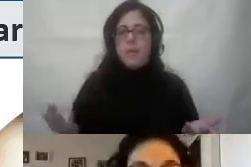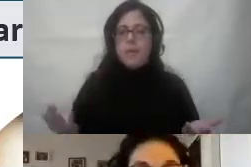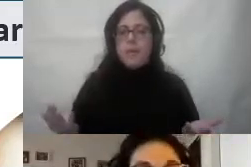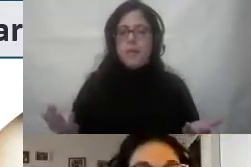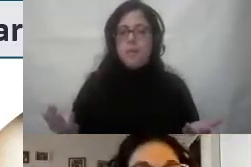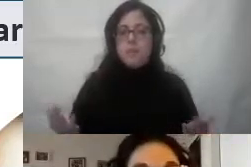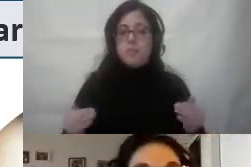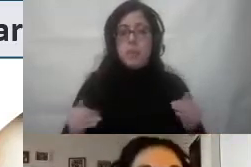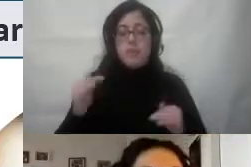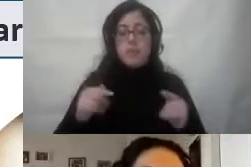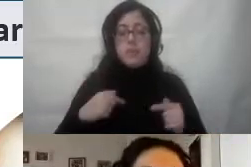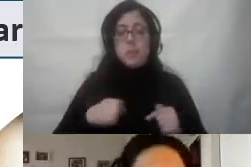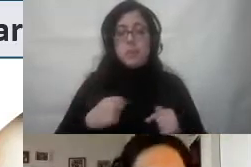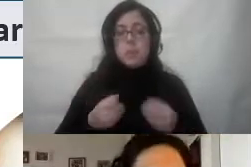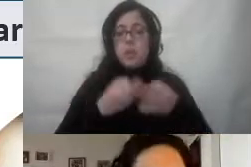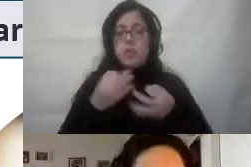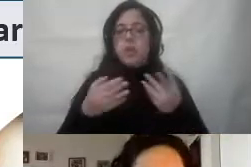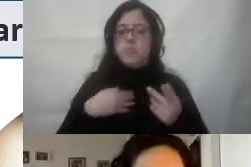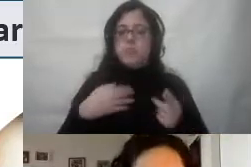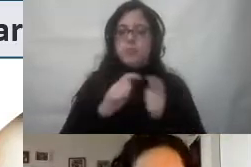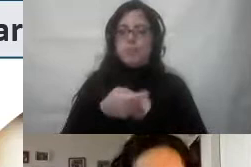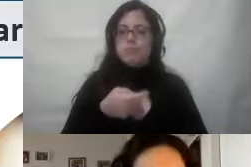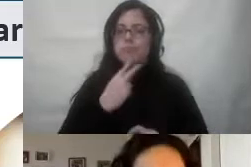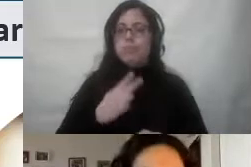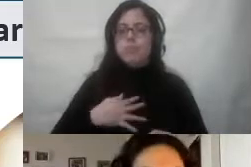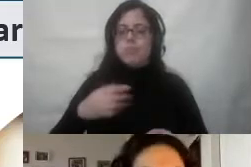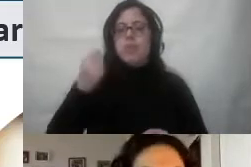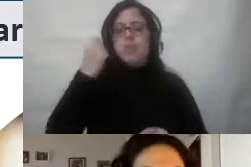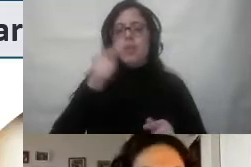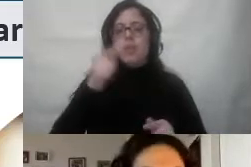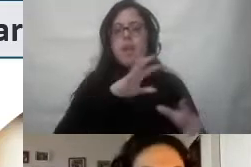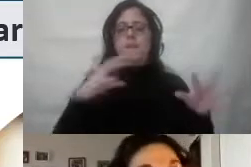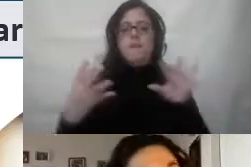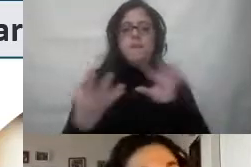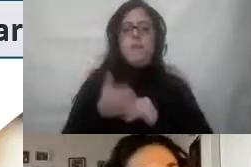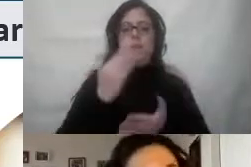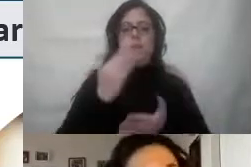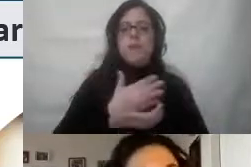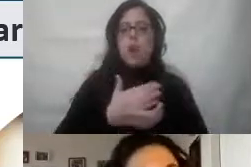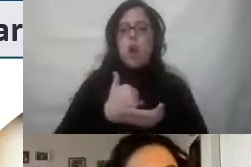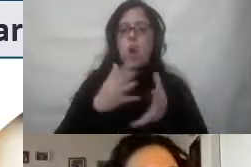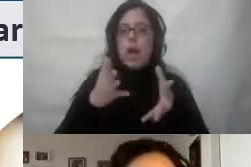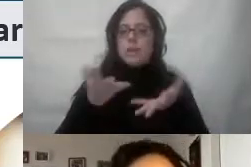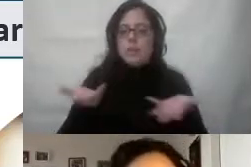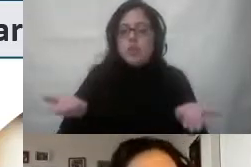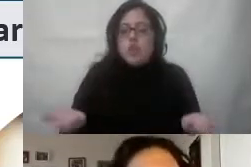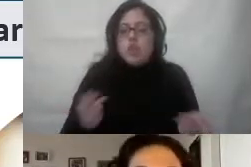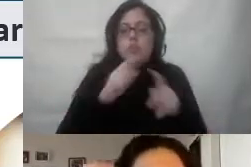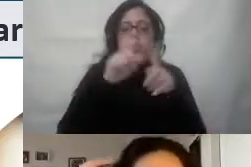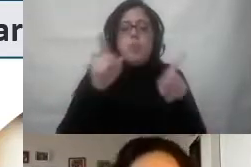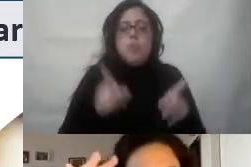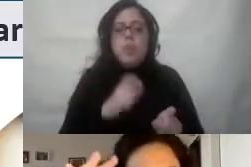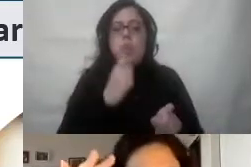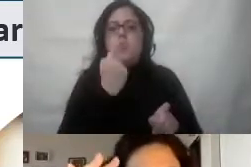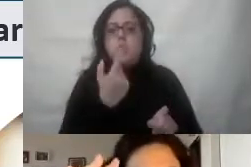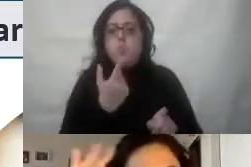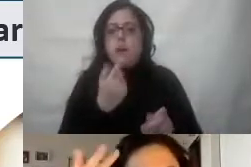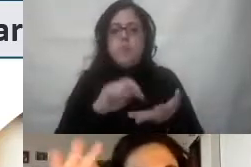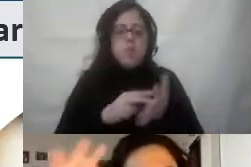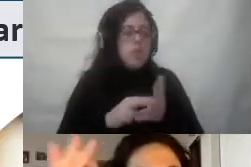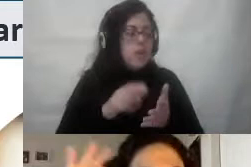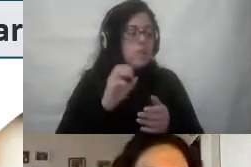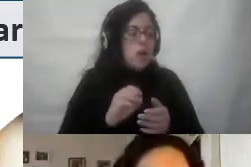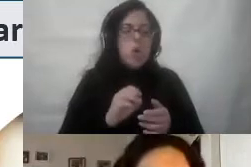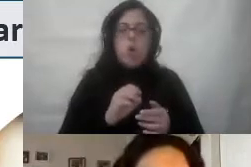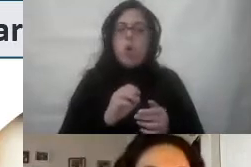algún momento, entender esta forma de organización. Y la pregunta que me hago entonces es, ¿qué problema o injusticia es